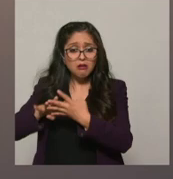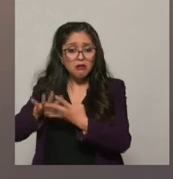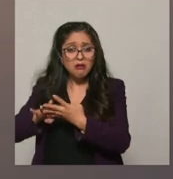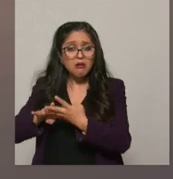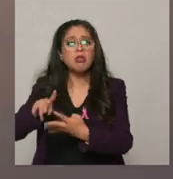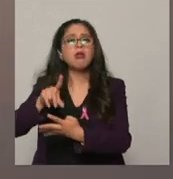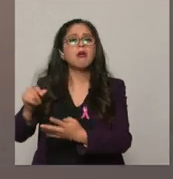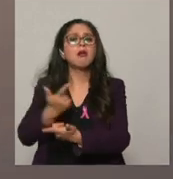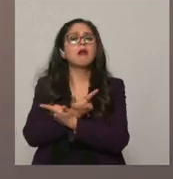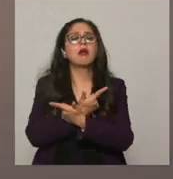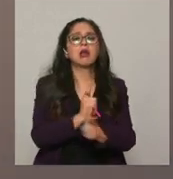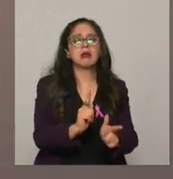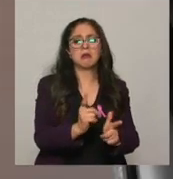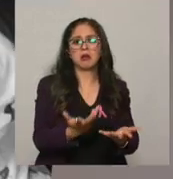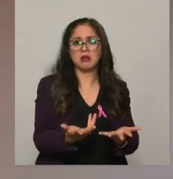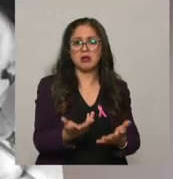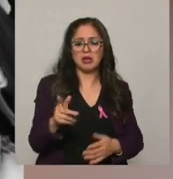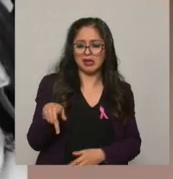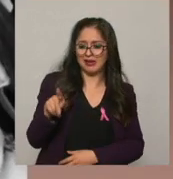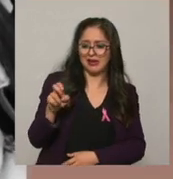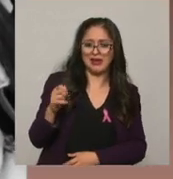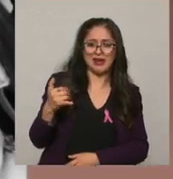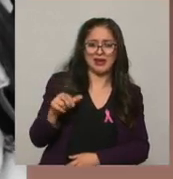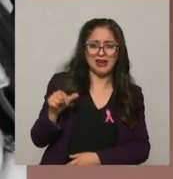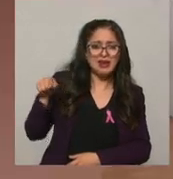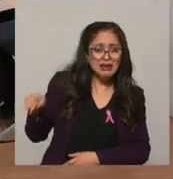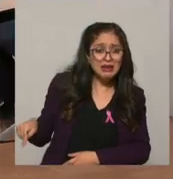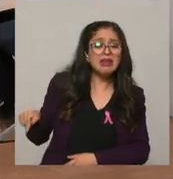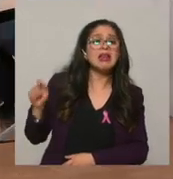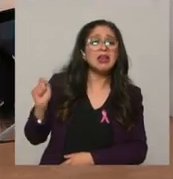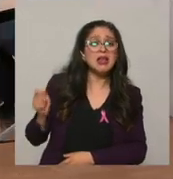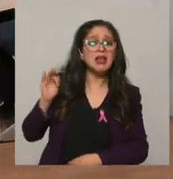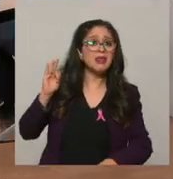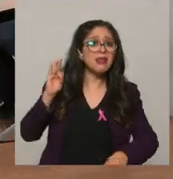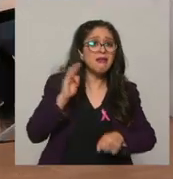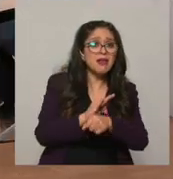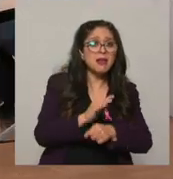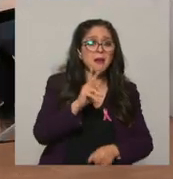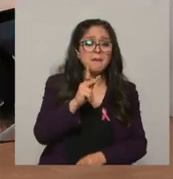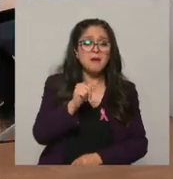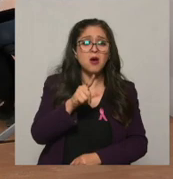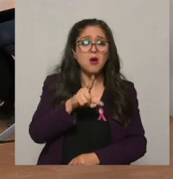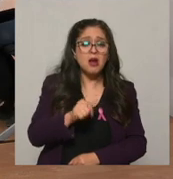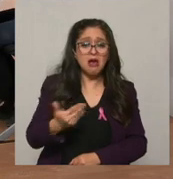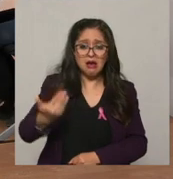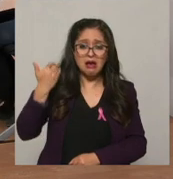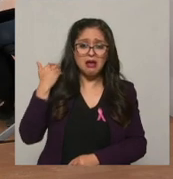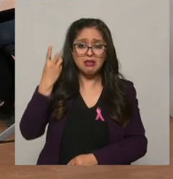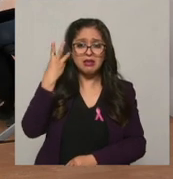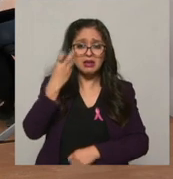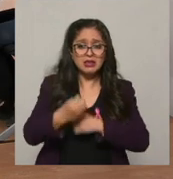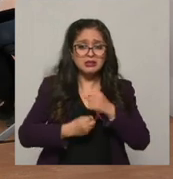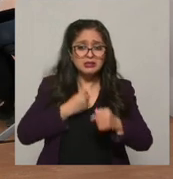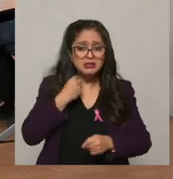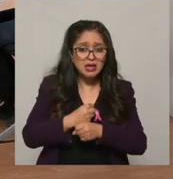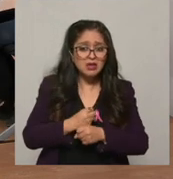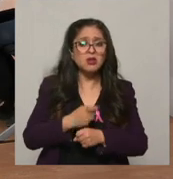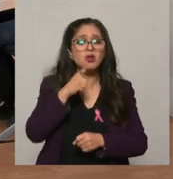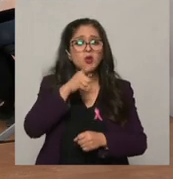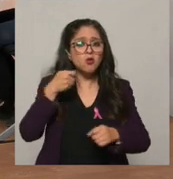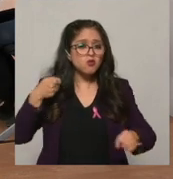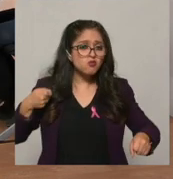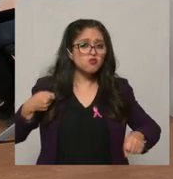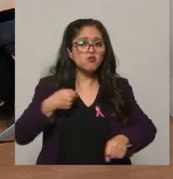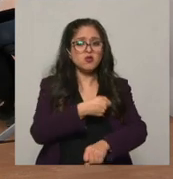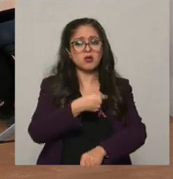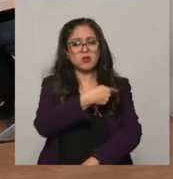Kenia, que está aquí a mi izquierda, Kenia, por defender a Paola, hace 3 años, fue atacada. Aquí tenemos su cicatriz en su